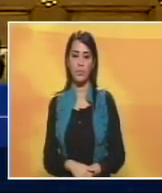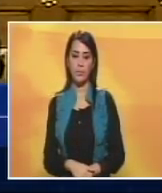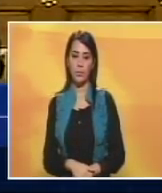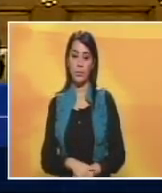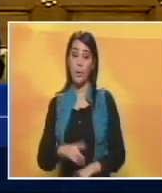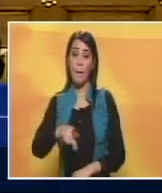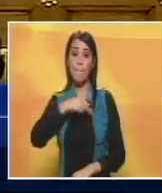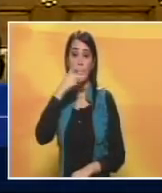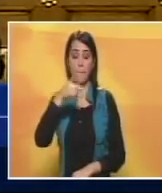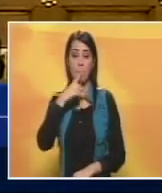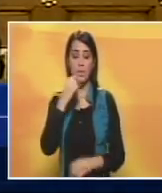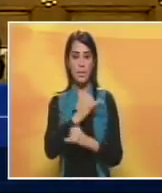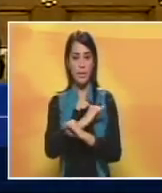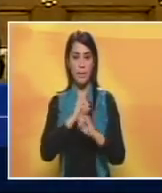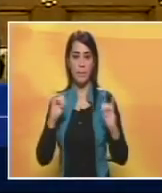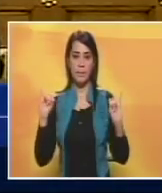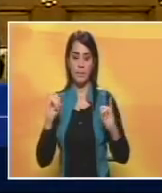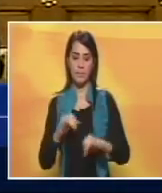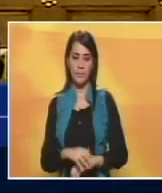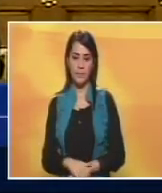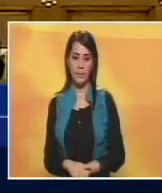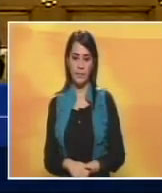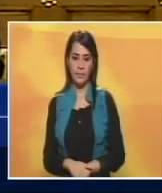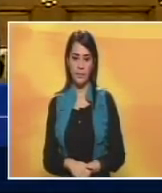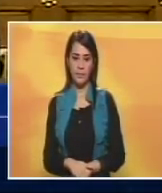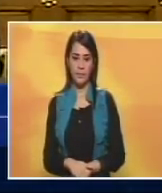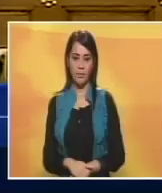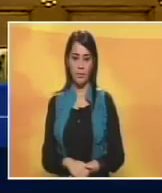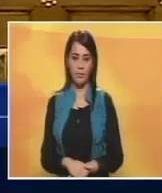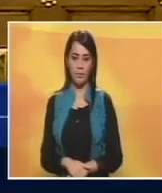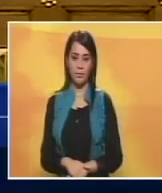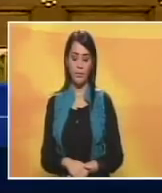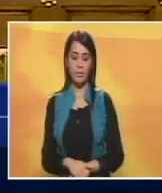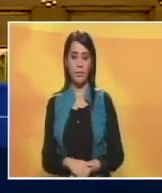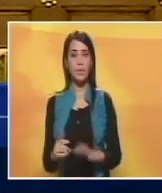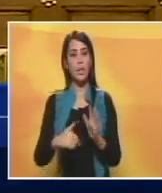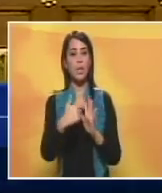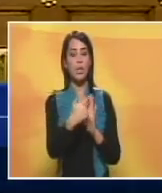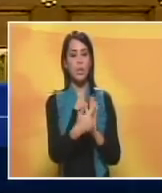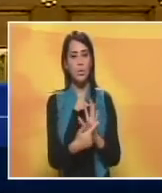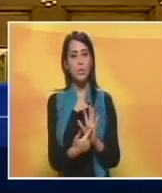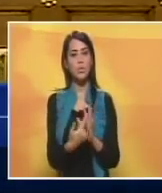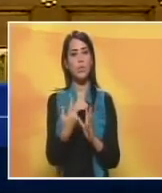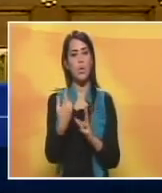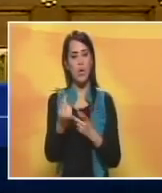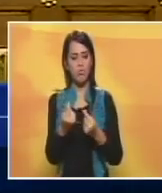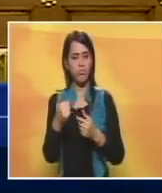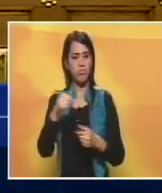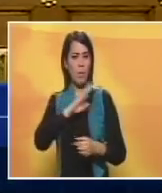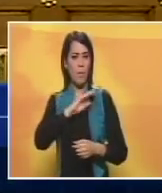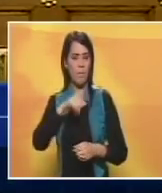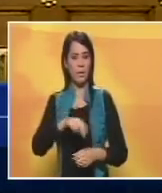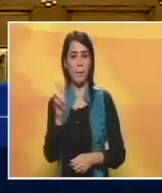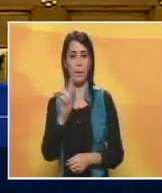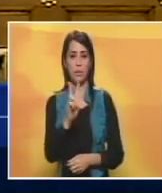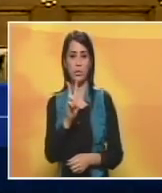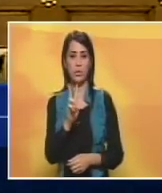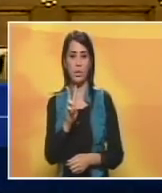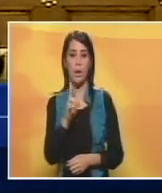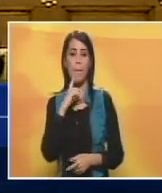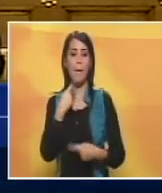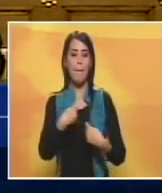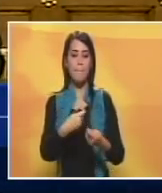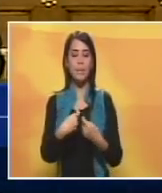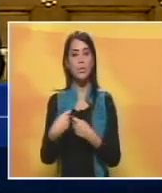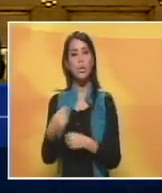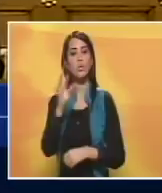nuestra política soberana e irrenunciable que los recursos que genere el Estado venezolano sean para la